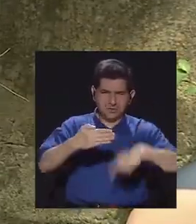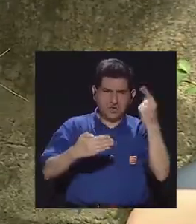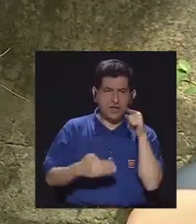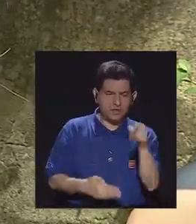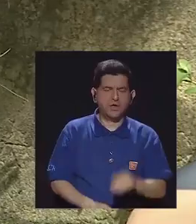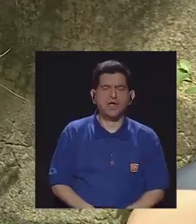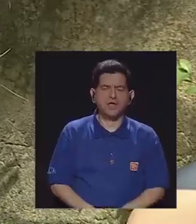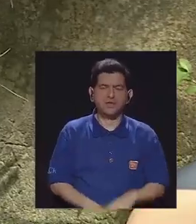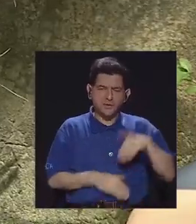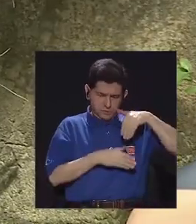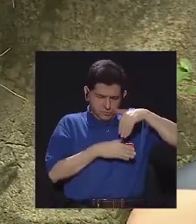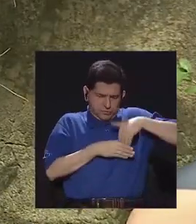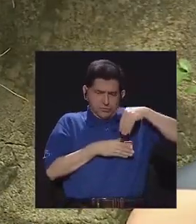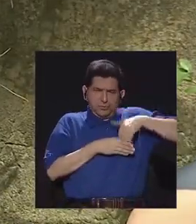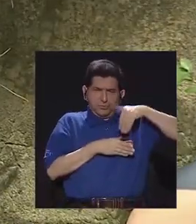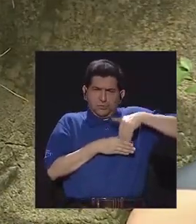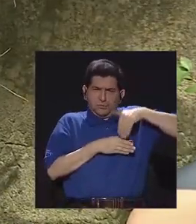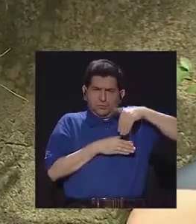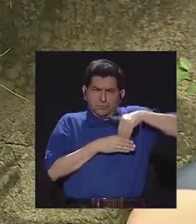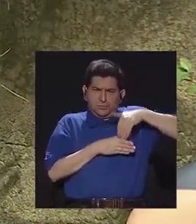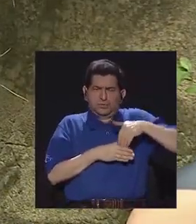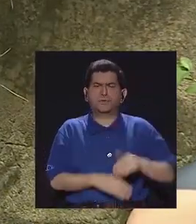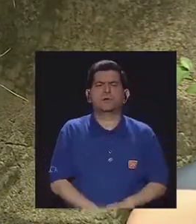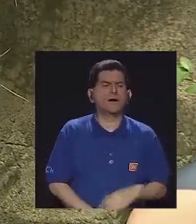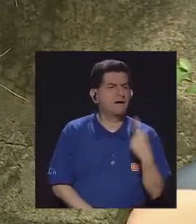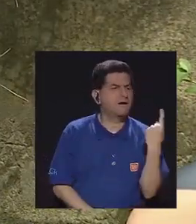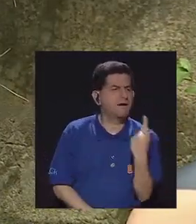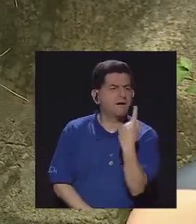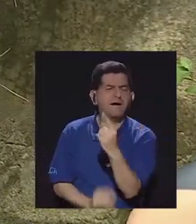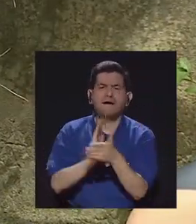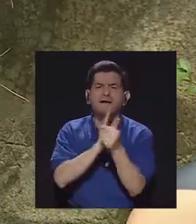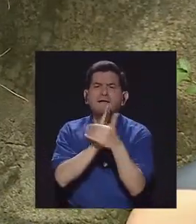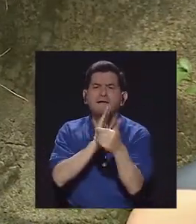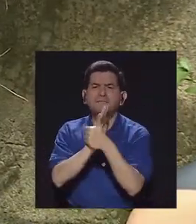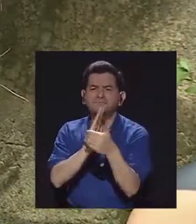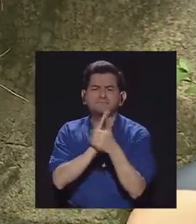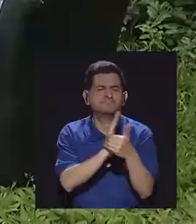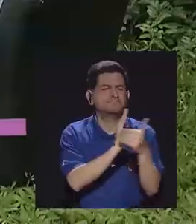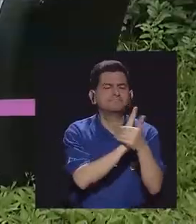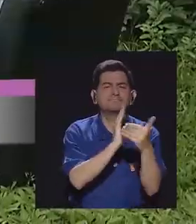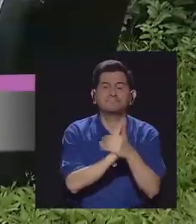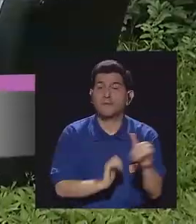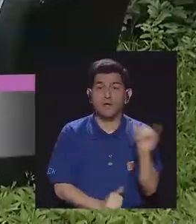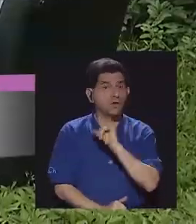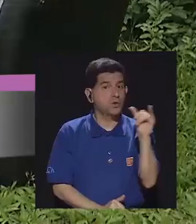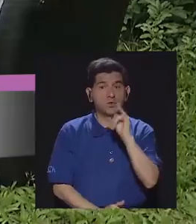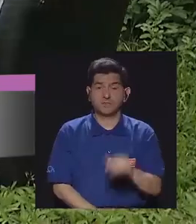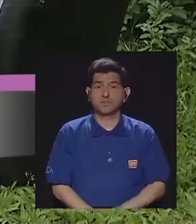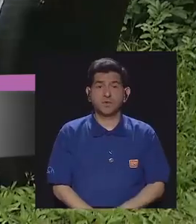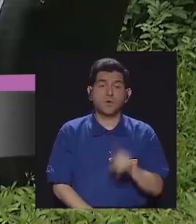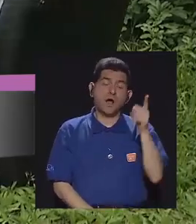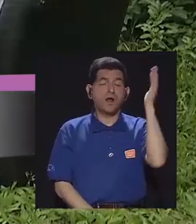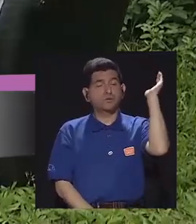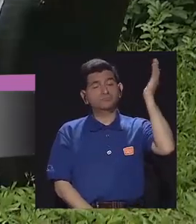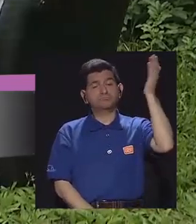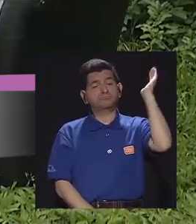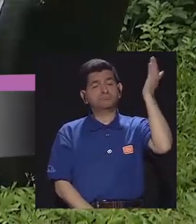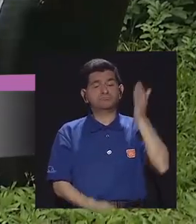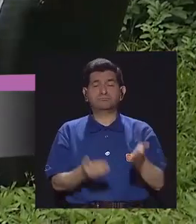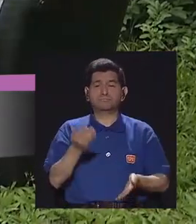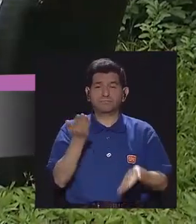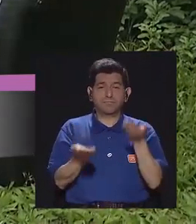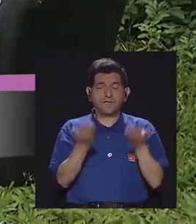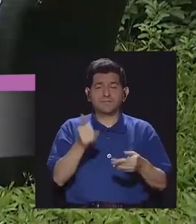ellos vayan interiorizando cada una de esas habilidades. No es lo mismo llegar y darles una charlita